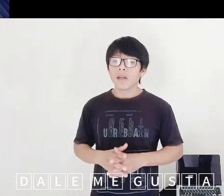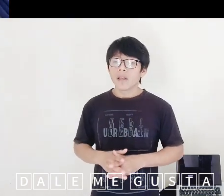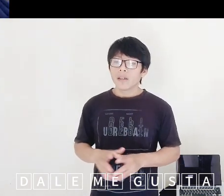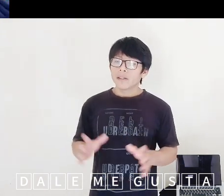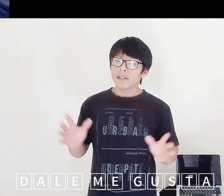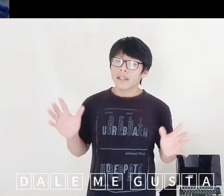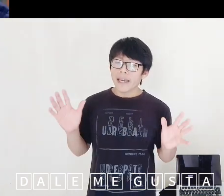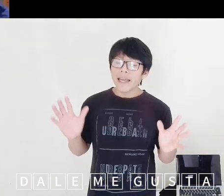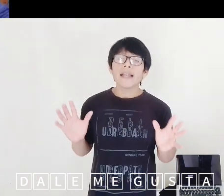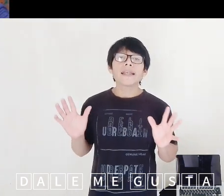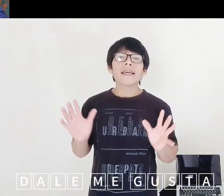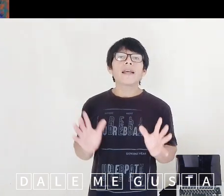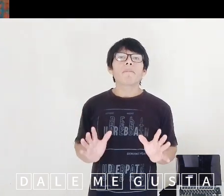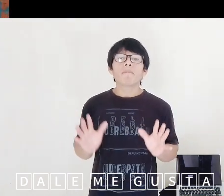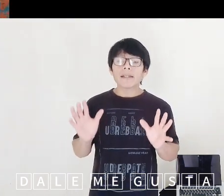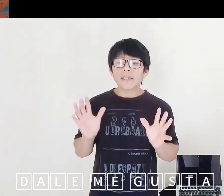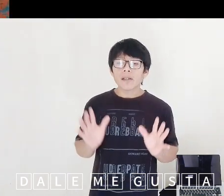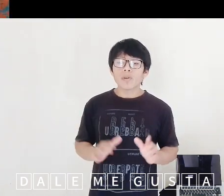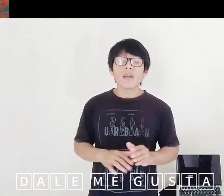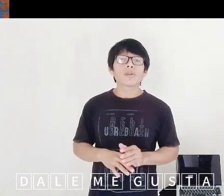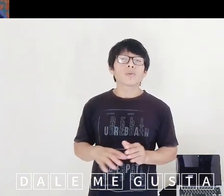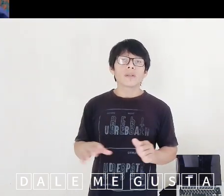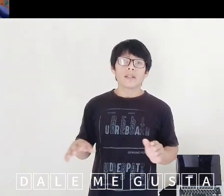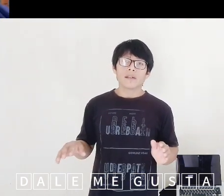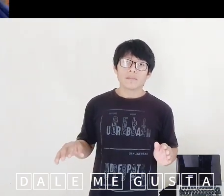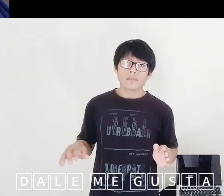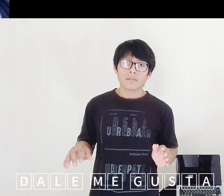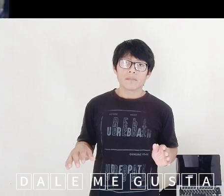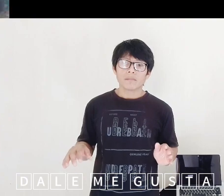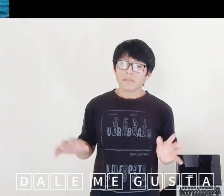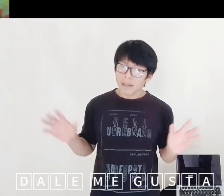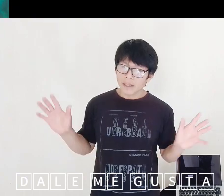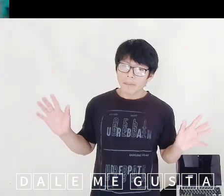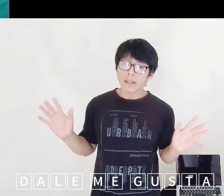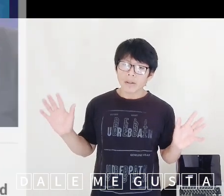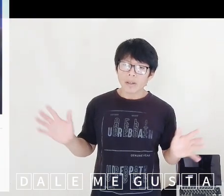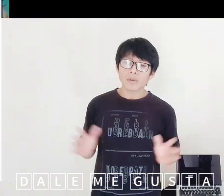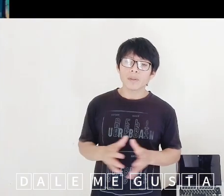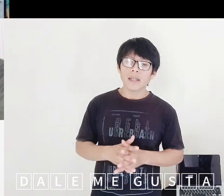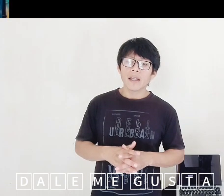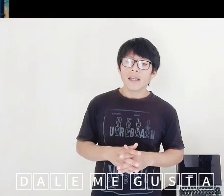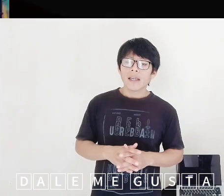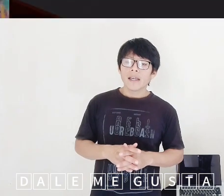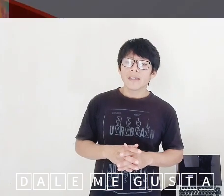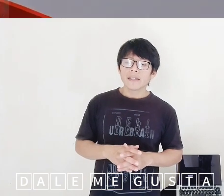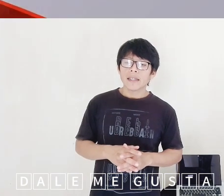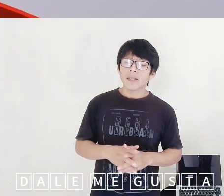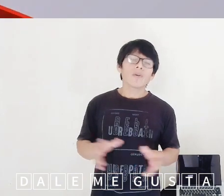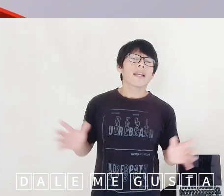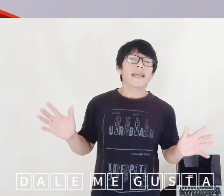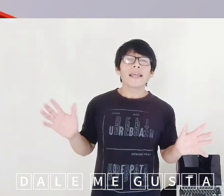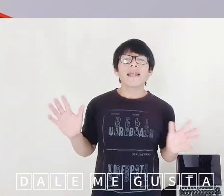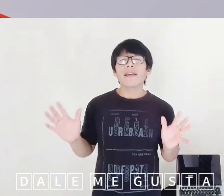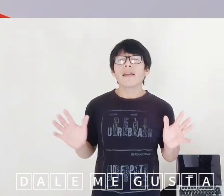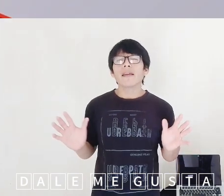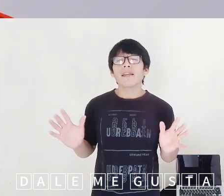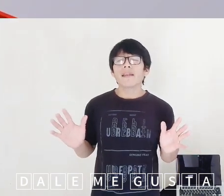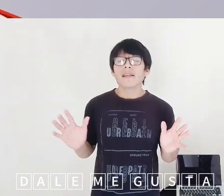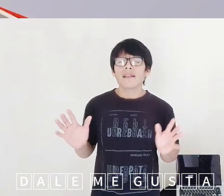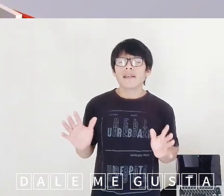Pero si él quiere pasar toda su vida, prácticamente toda su vida, de lo que le